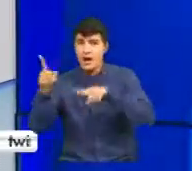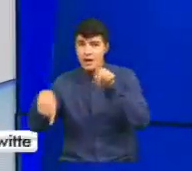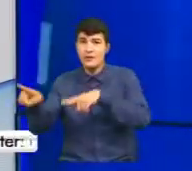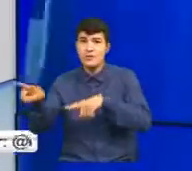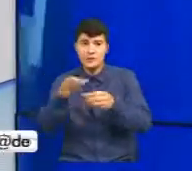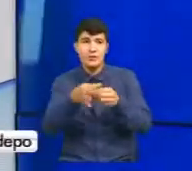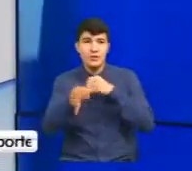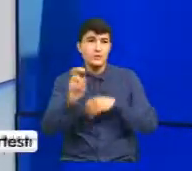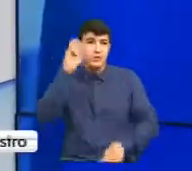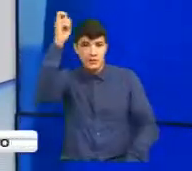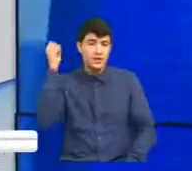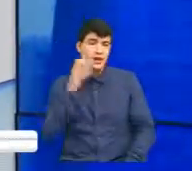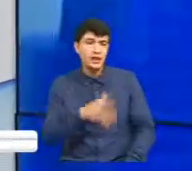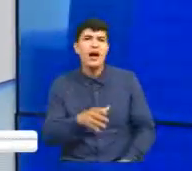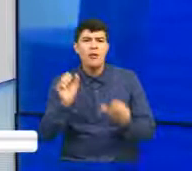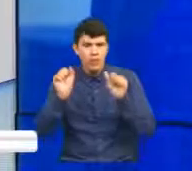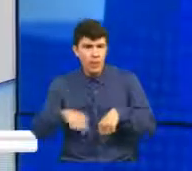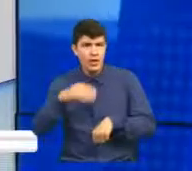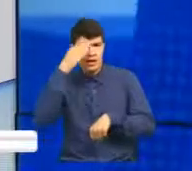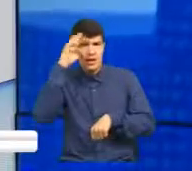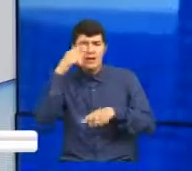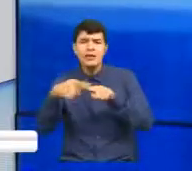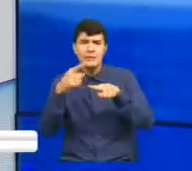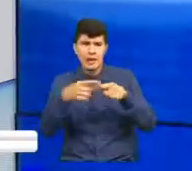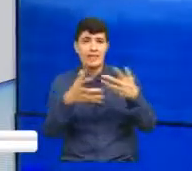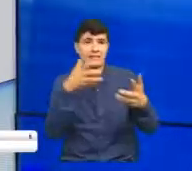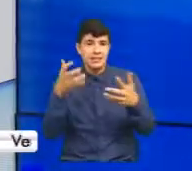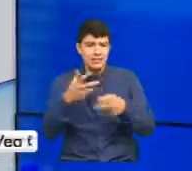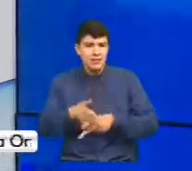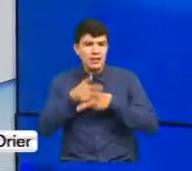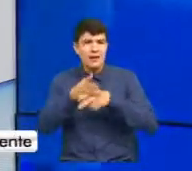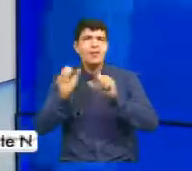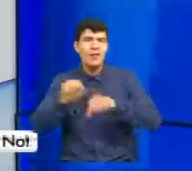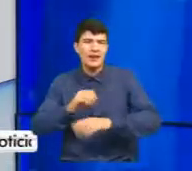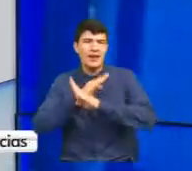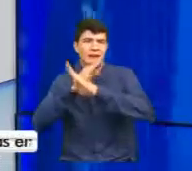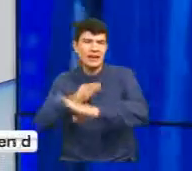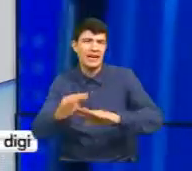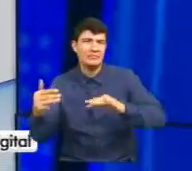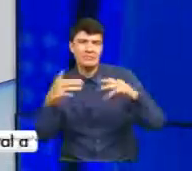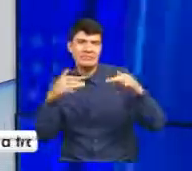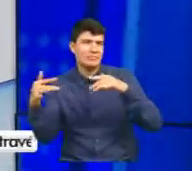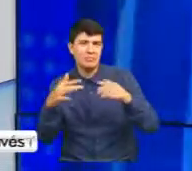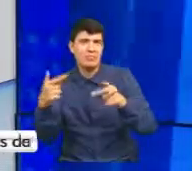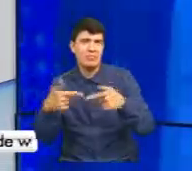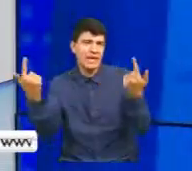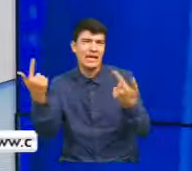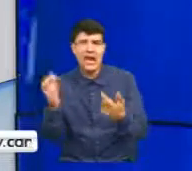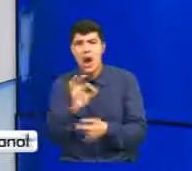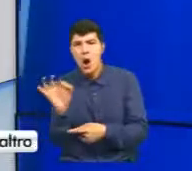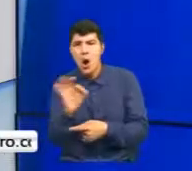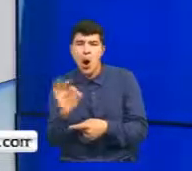llevado a que las autoridades puedan desplegar varios sistemas de seguridad para evitar que se altere el orden público y también que se